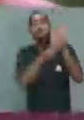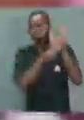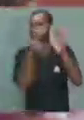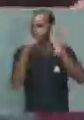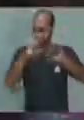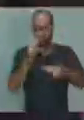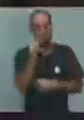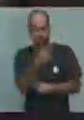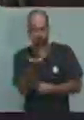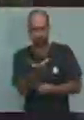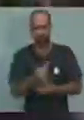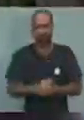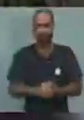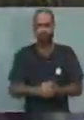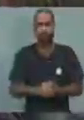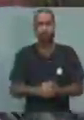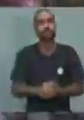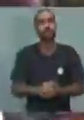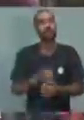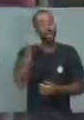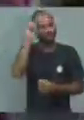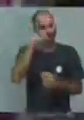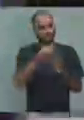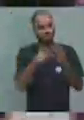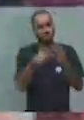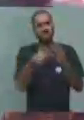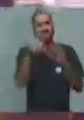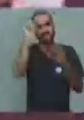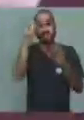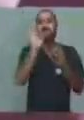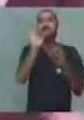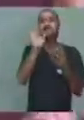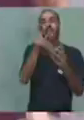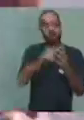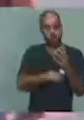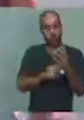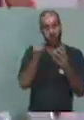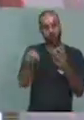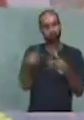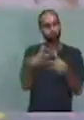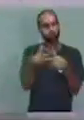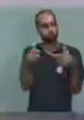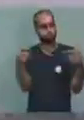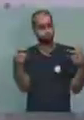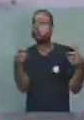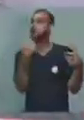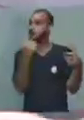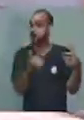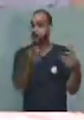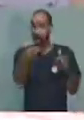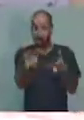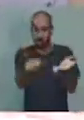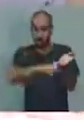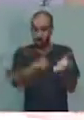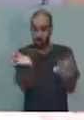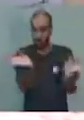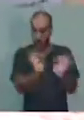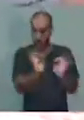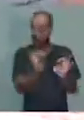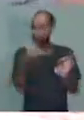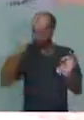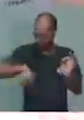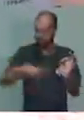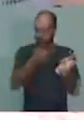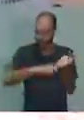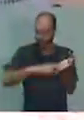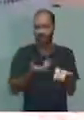deseas. Ya ustedes saben, muchachos, que nuestros canales en Telegram siguen creciendo muchísimo. Así que si tú todavía no te has sumado, puedes encontrarnos como Jóvenes por la Vida